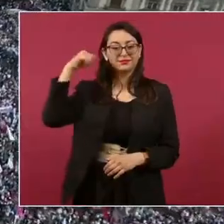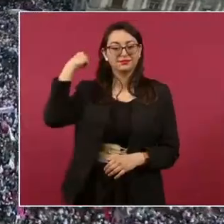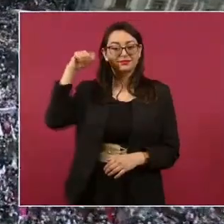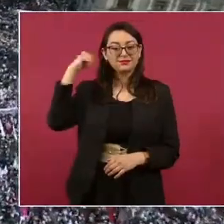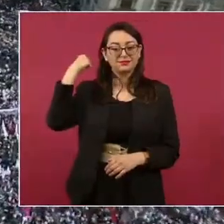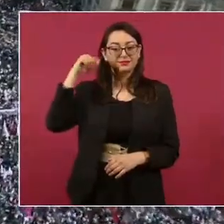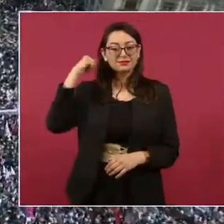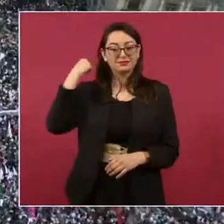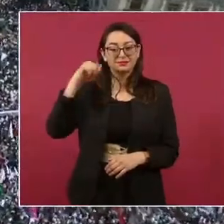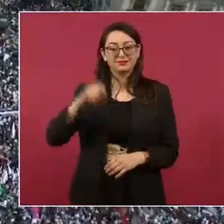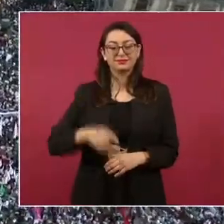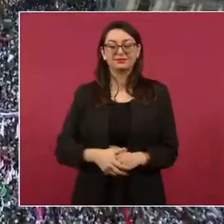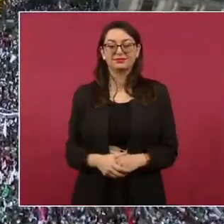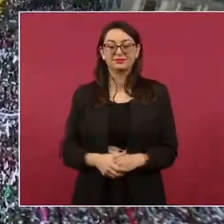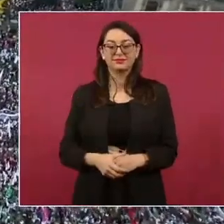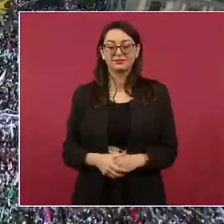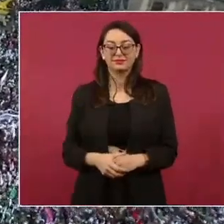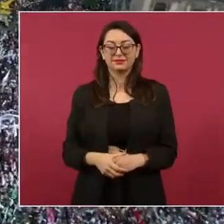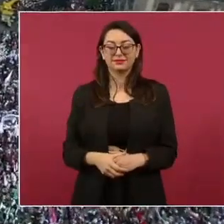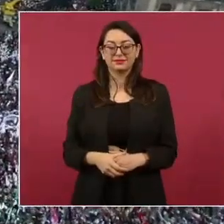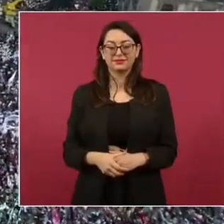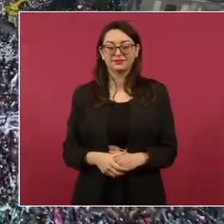Tabasco,